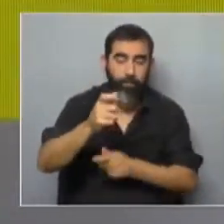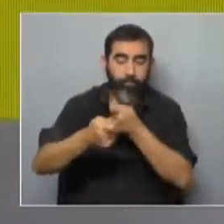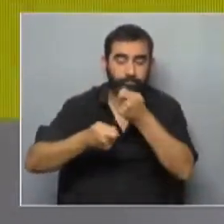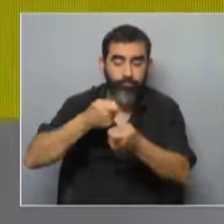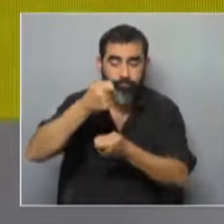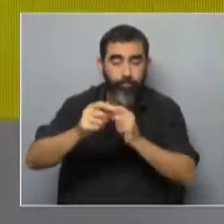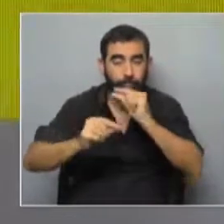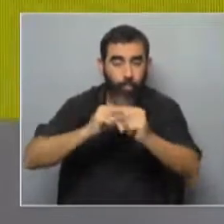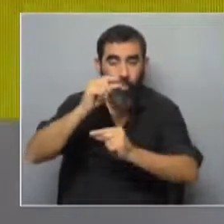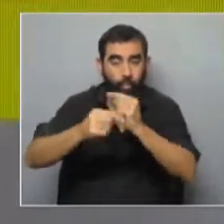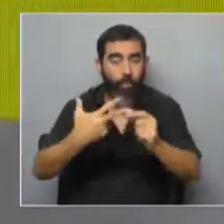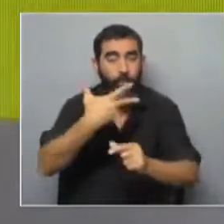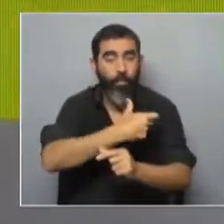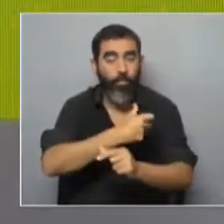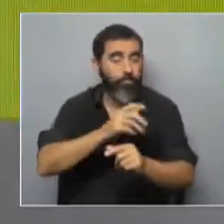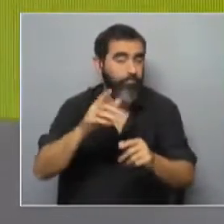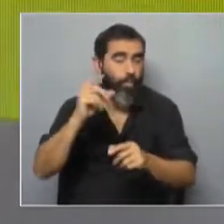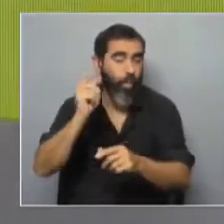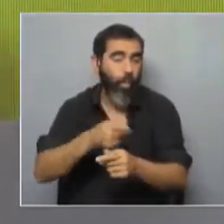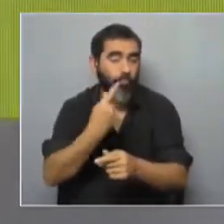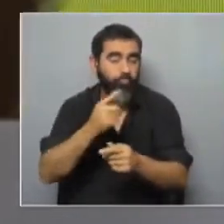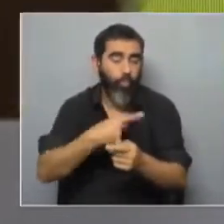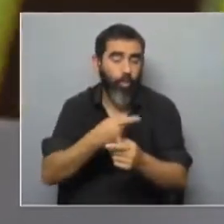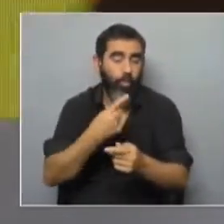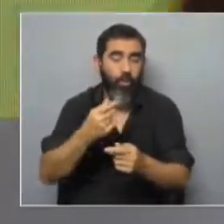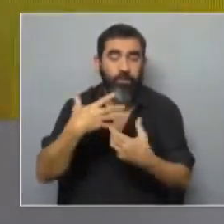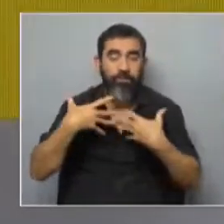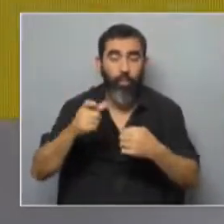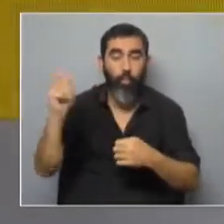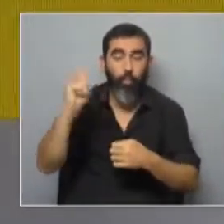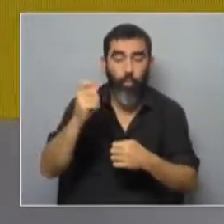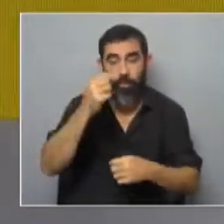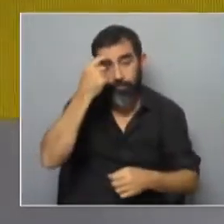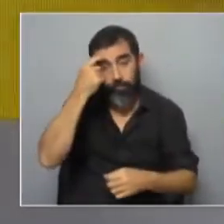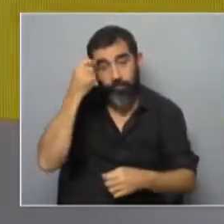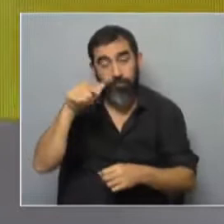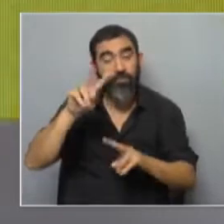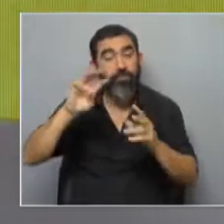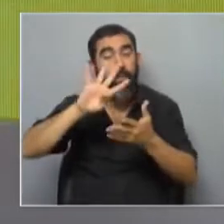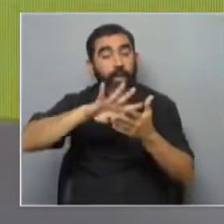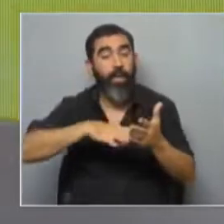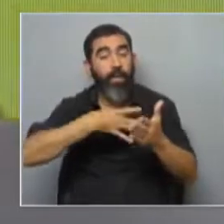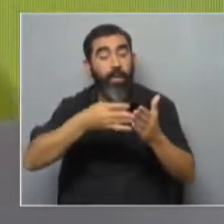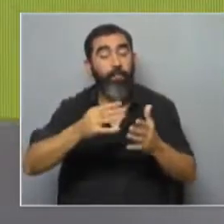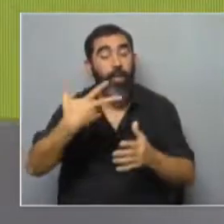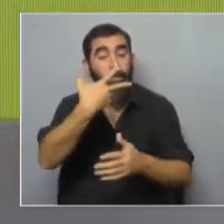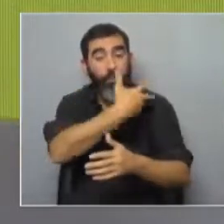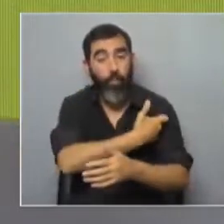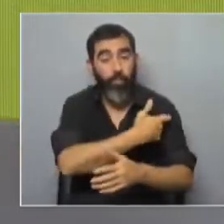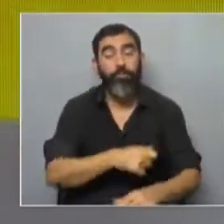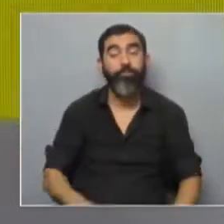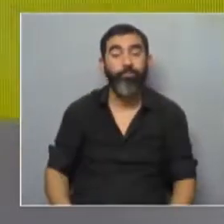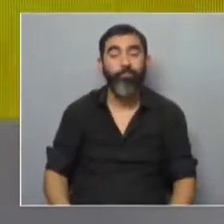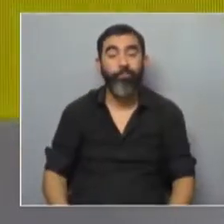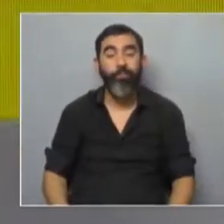vacunas como una herramienta de salud pública. Y eso construye lo que se llama el esquema de vacunación.